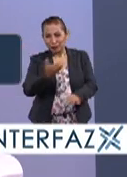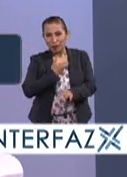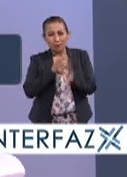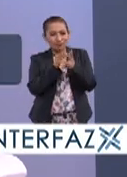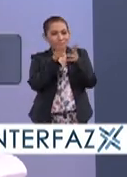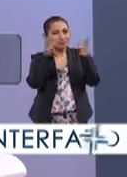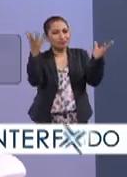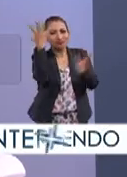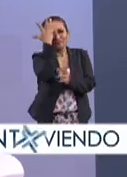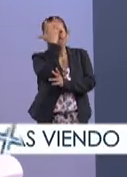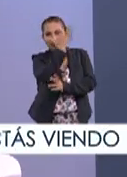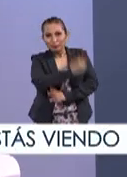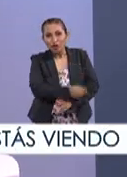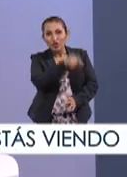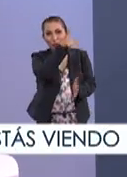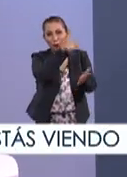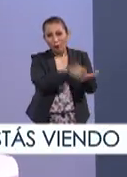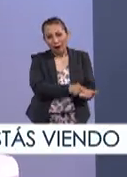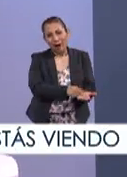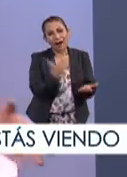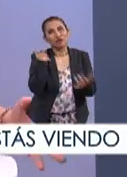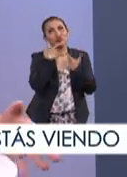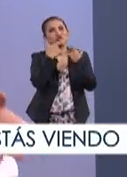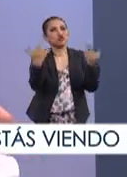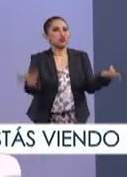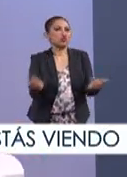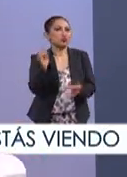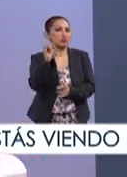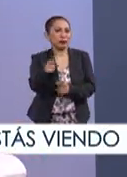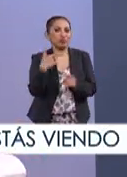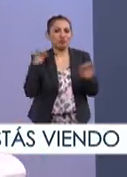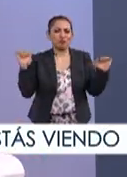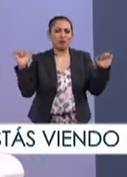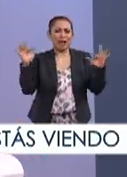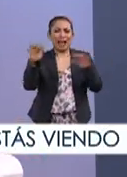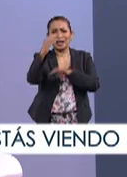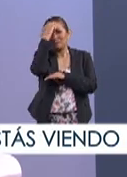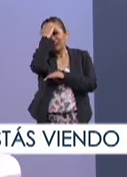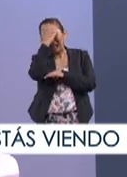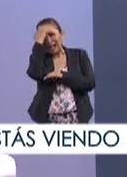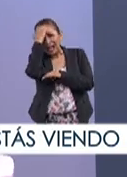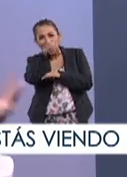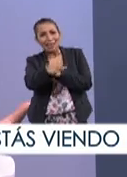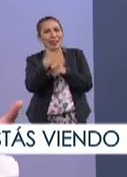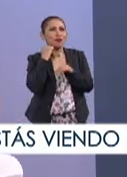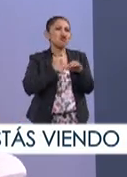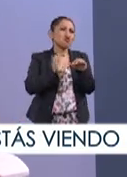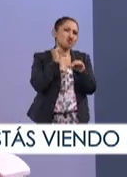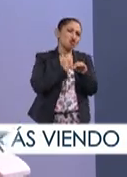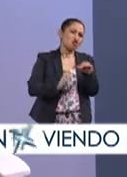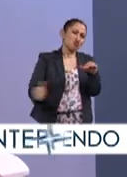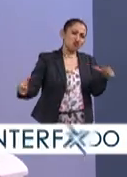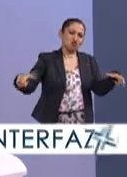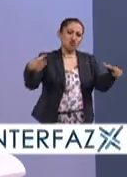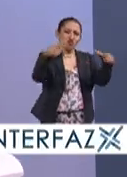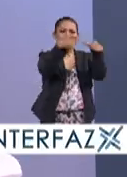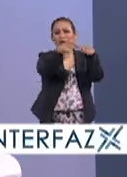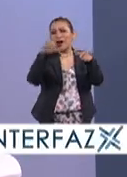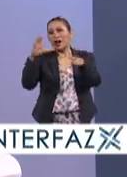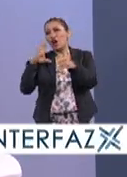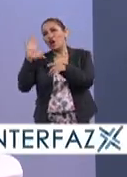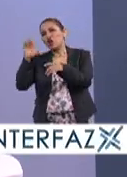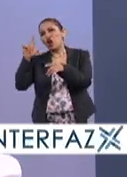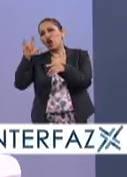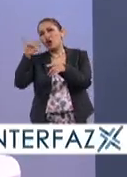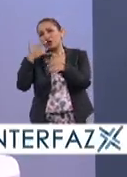este magnífico lugar histórico que acumula pues la experiencia tanto prehispánica como de la colonia y